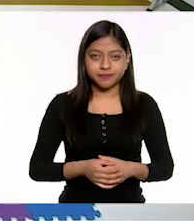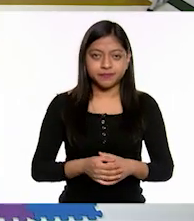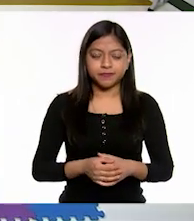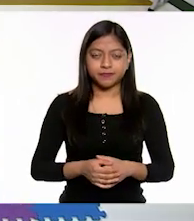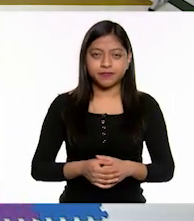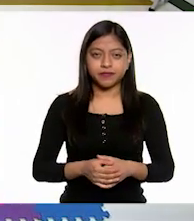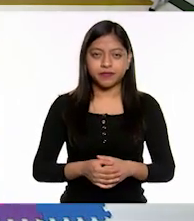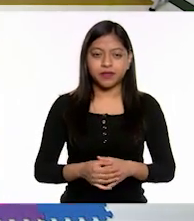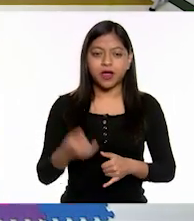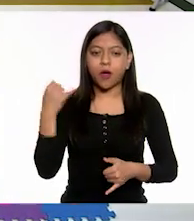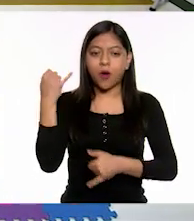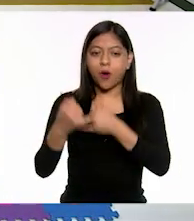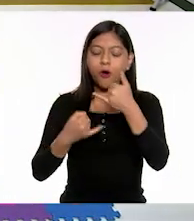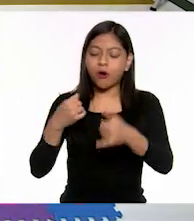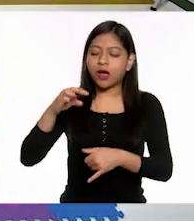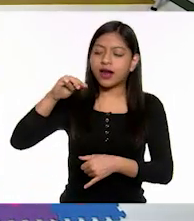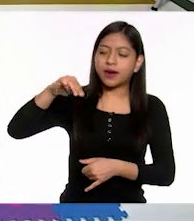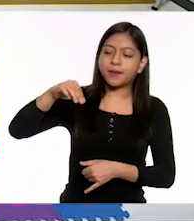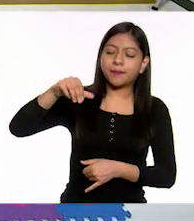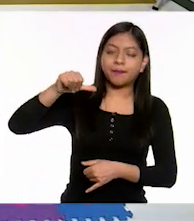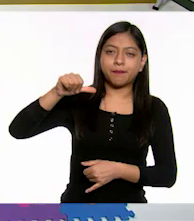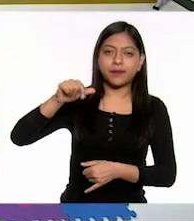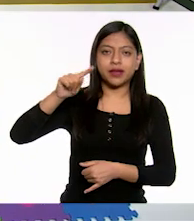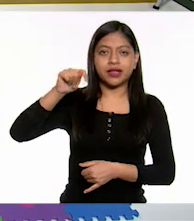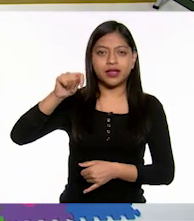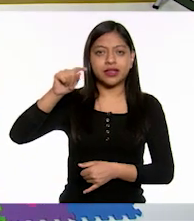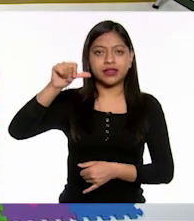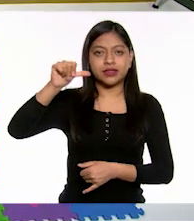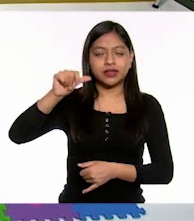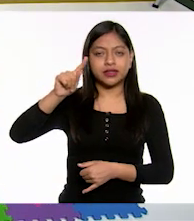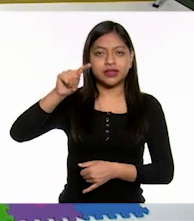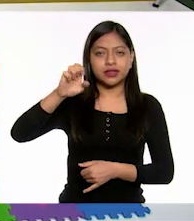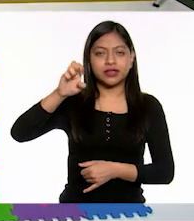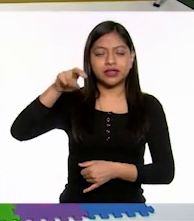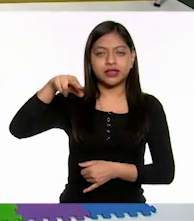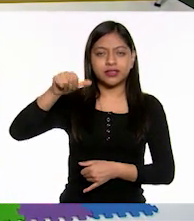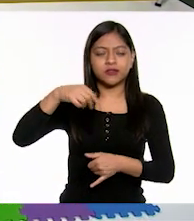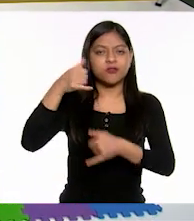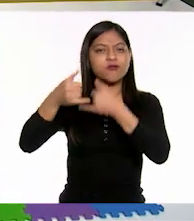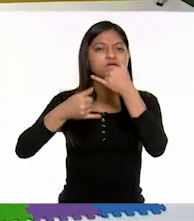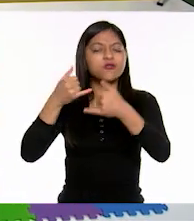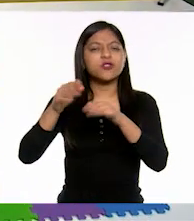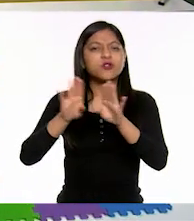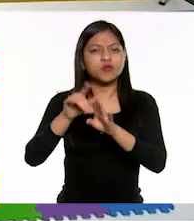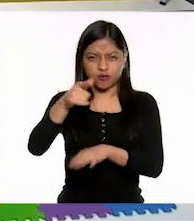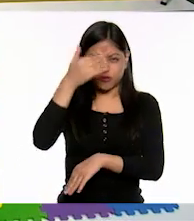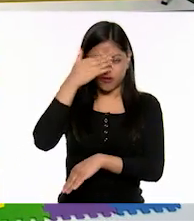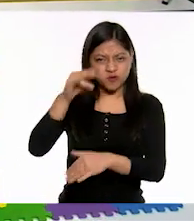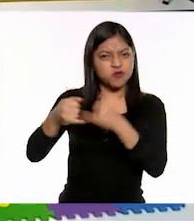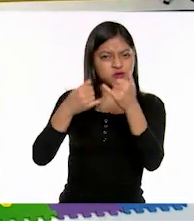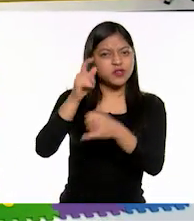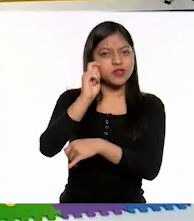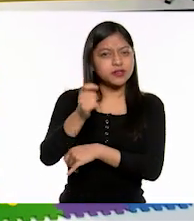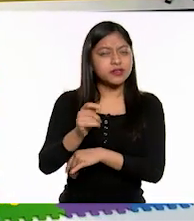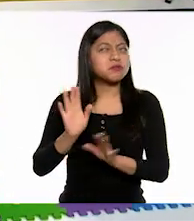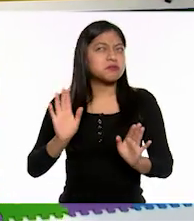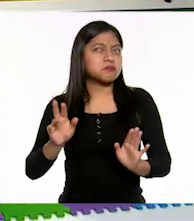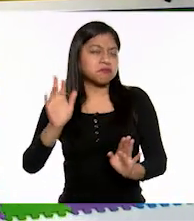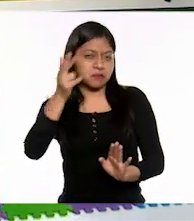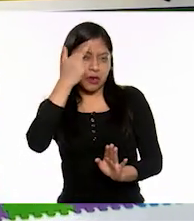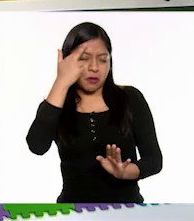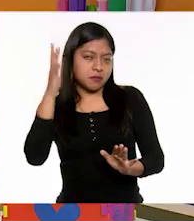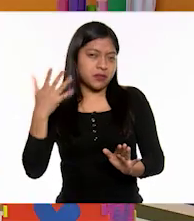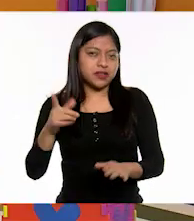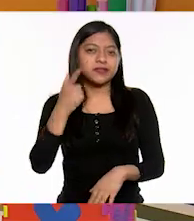se juega la matatena sabes tú cuál es la matatena no me acuerdo cómo se juega la mata te voy a dar